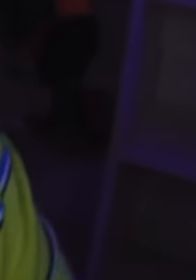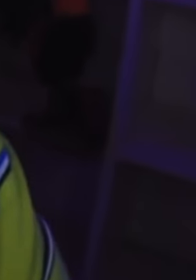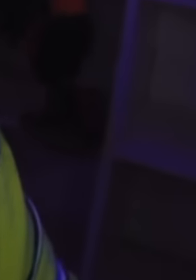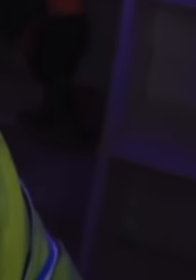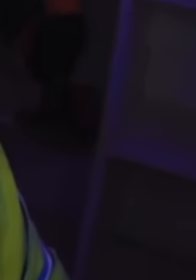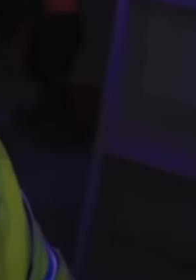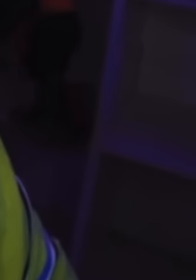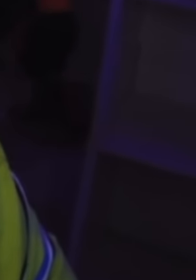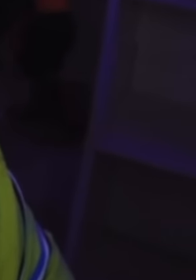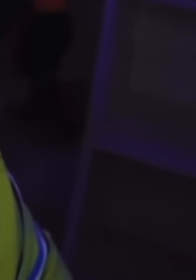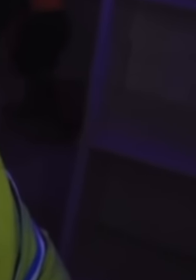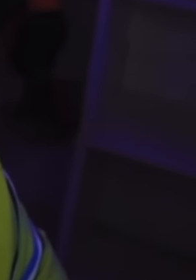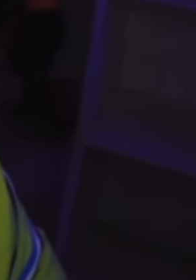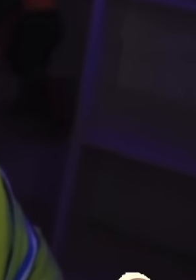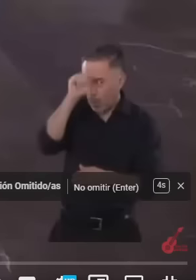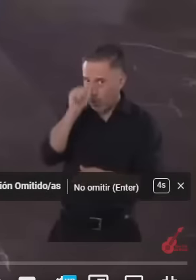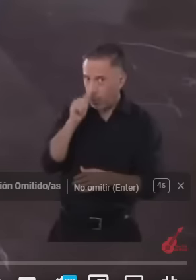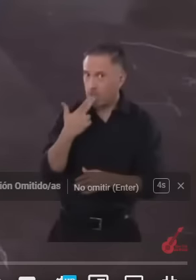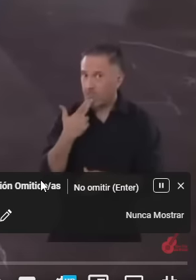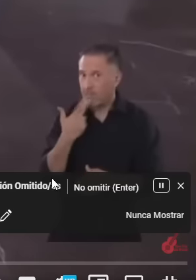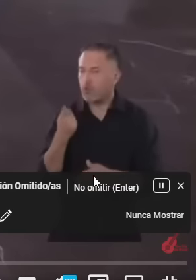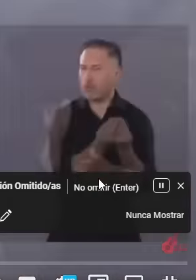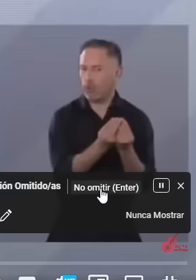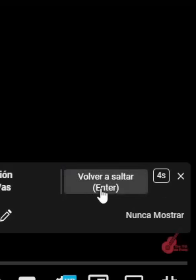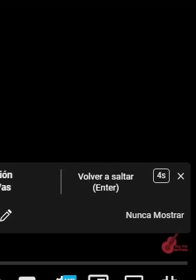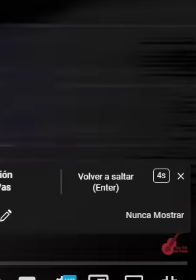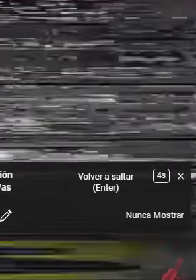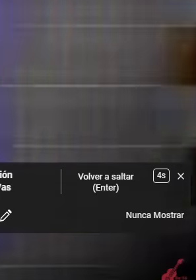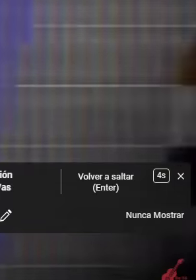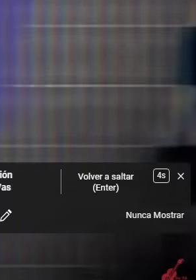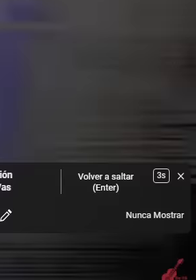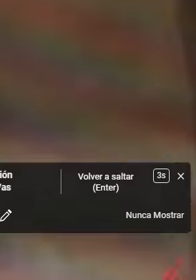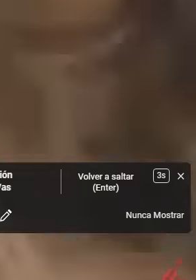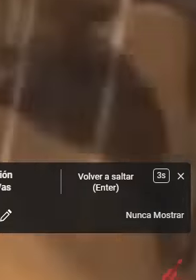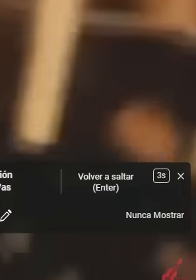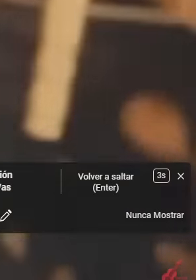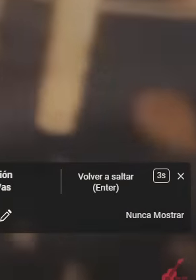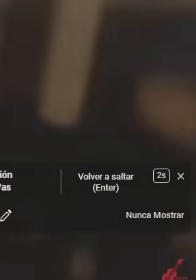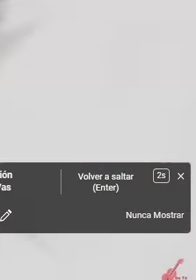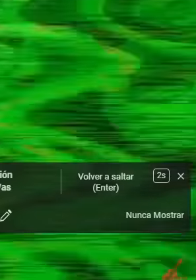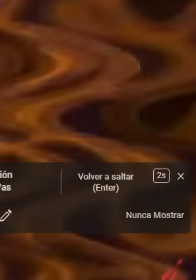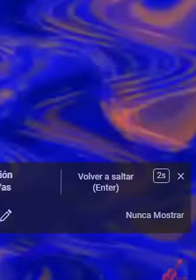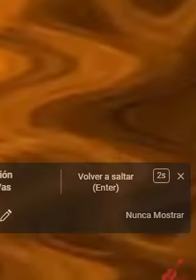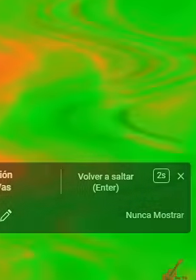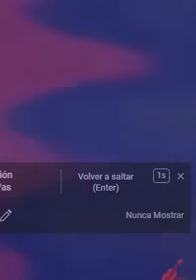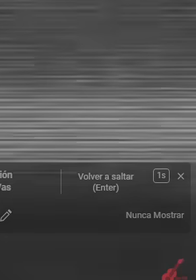cosa. Vamos a darle. Xochitl Gálvez, adelante. No lo quiero emitir. Ahí.